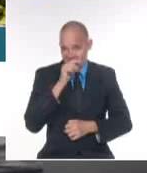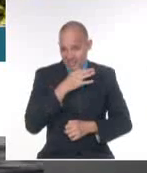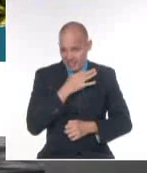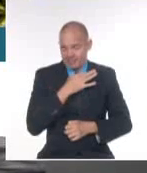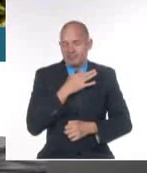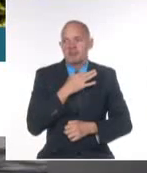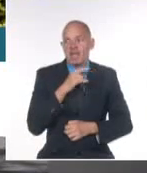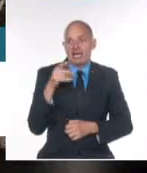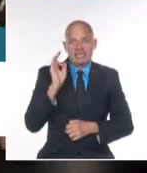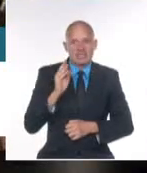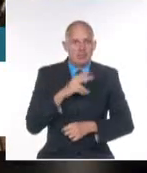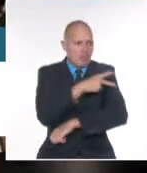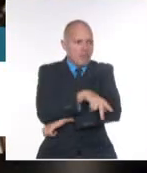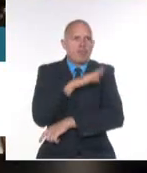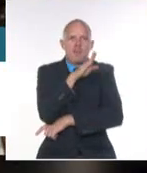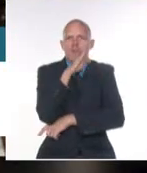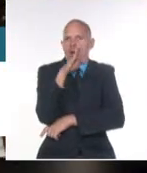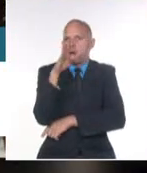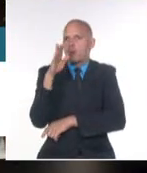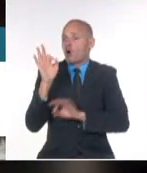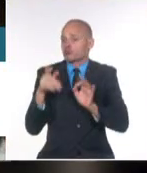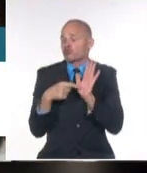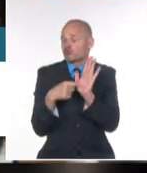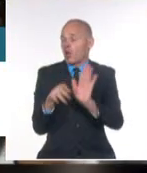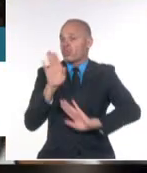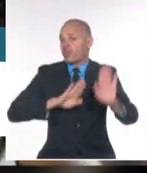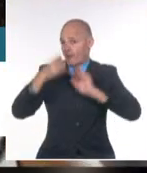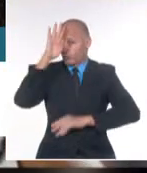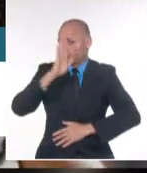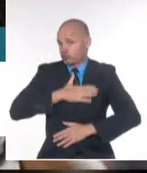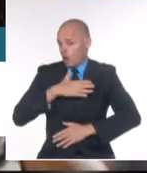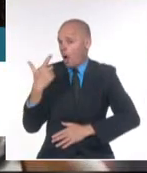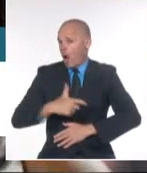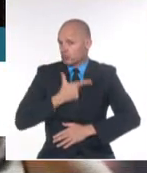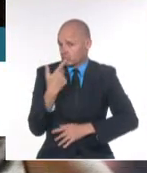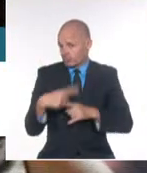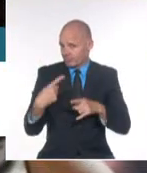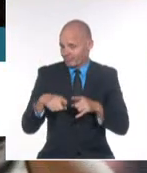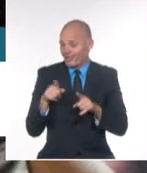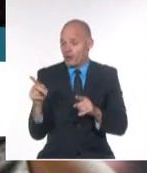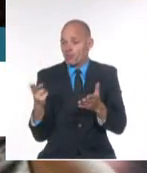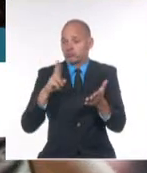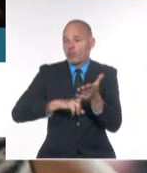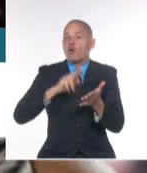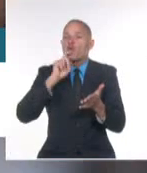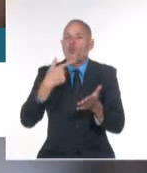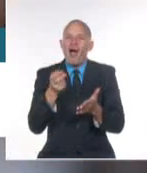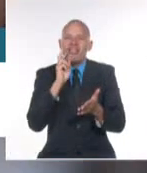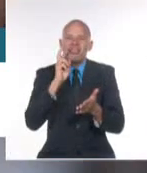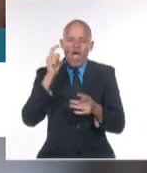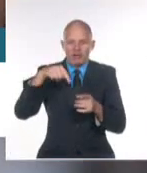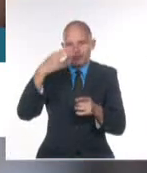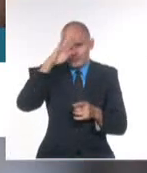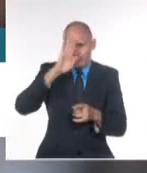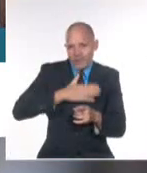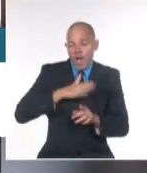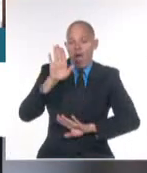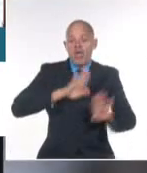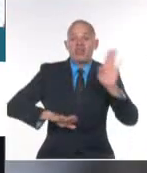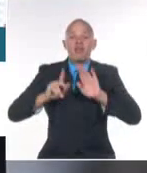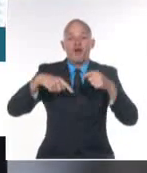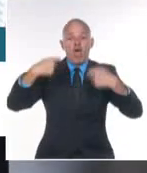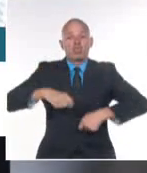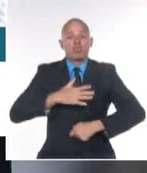a donde la ha llevado su quehacer. Miembro de la Academia Cubana de la Lengua, defensora de los derechos de la mujer y de la